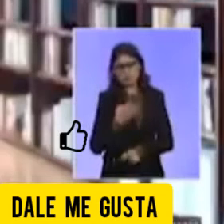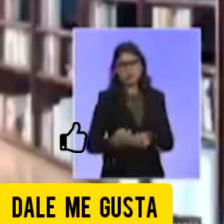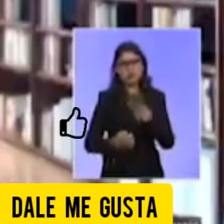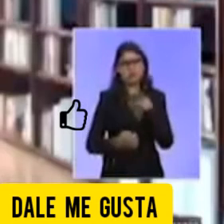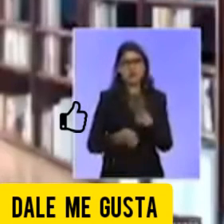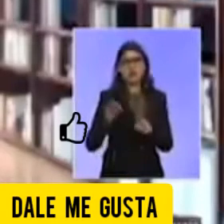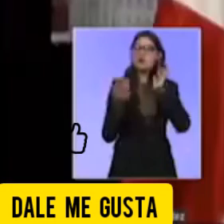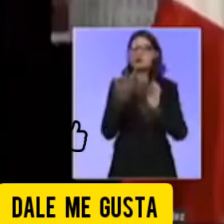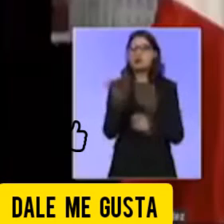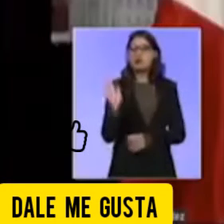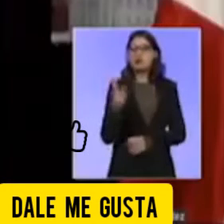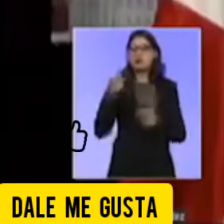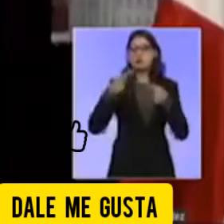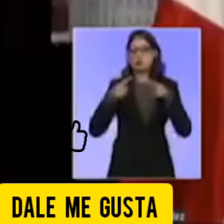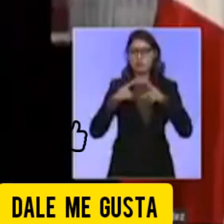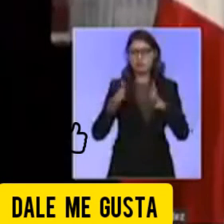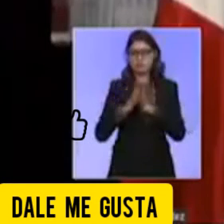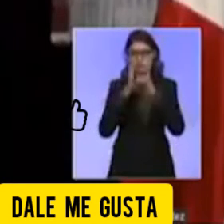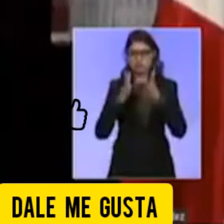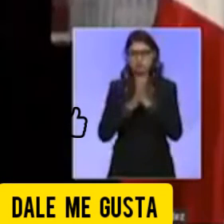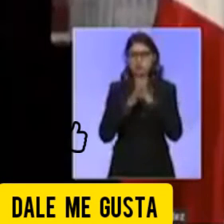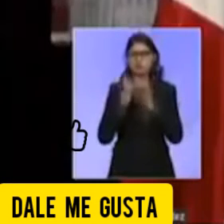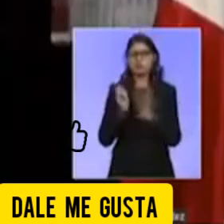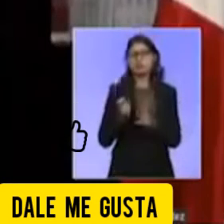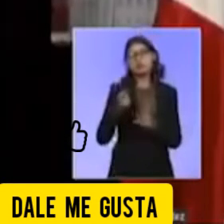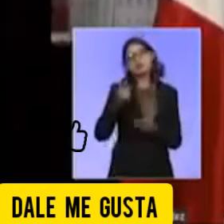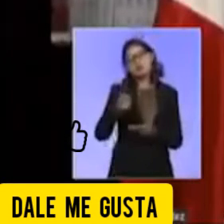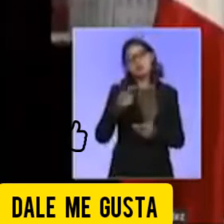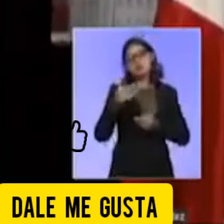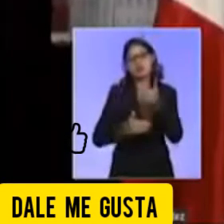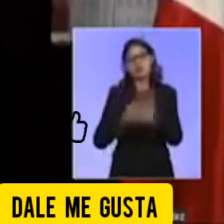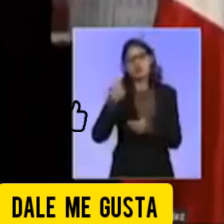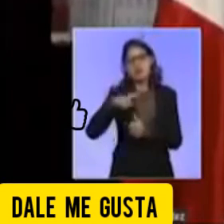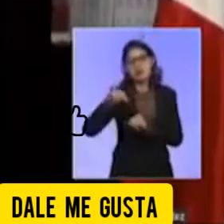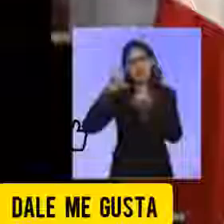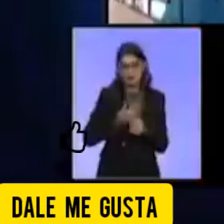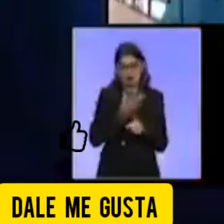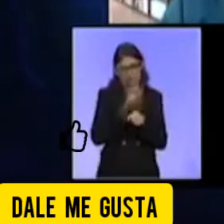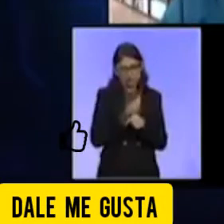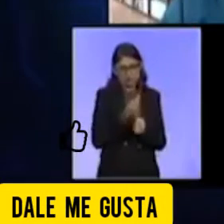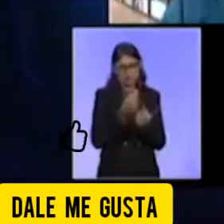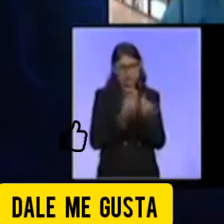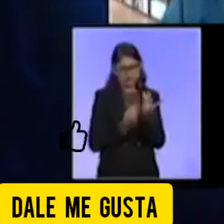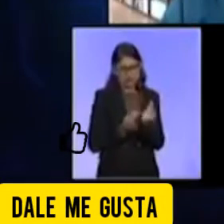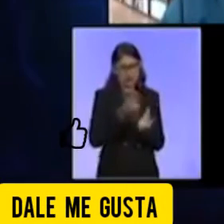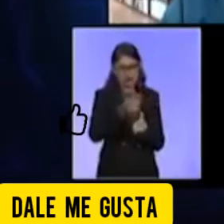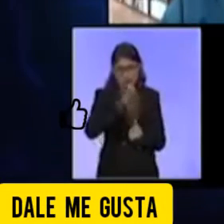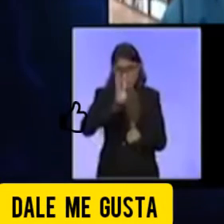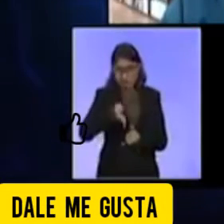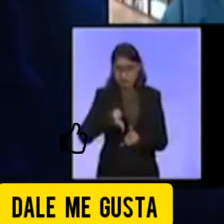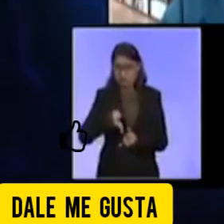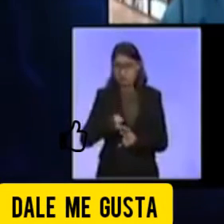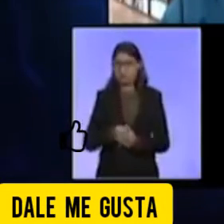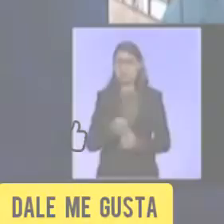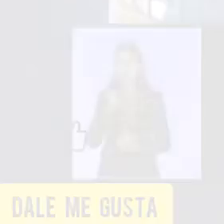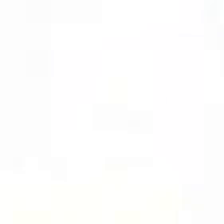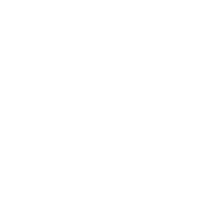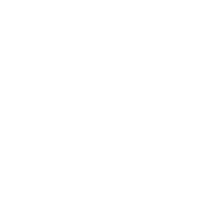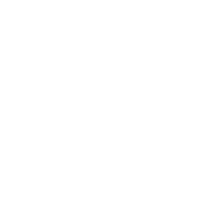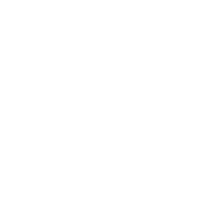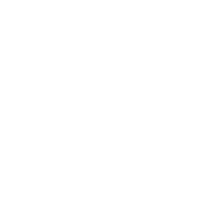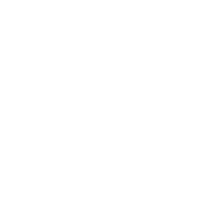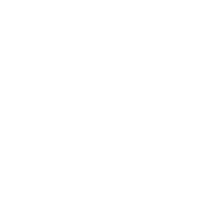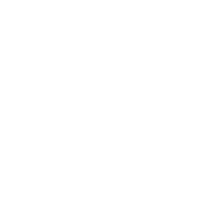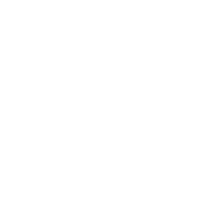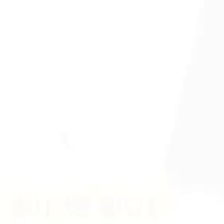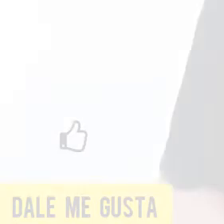la sanción de pérdida de registro de Salgado Macedonio, al considerarse desproporcional dicha sanción, ya que atenta directamente contra el derecho a ser